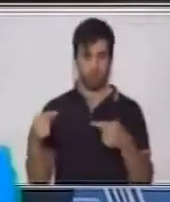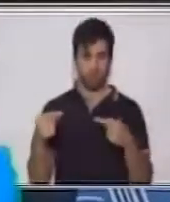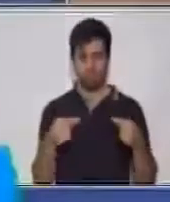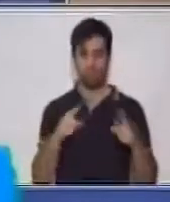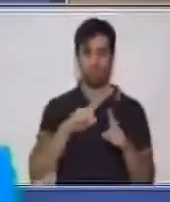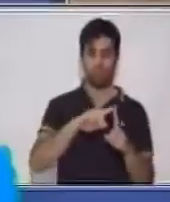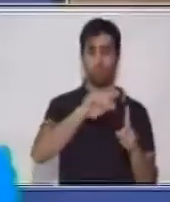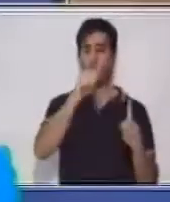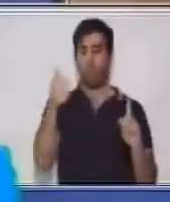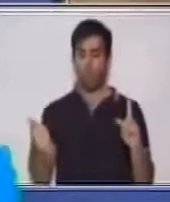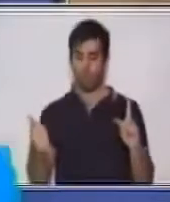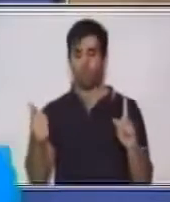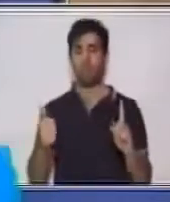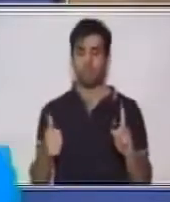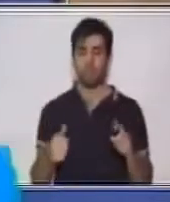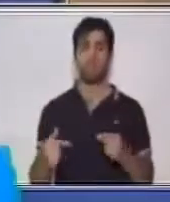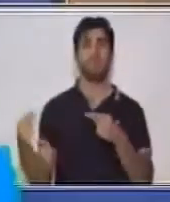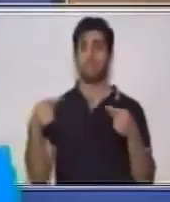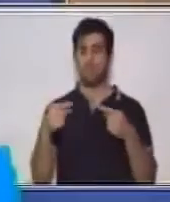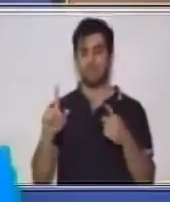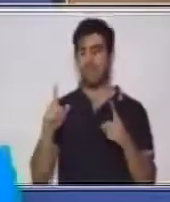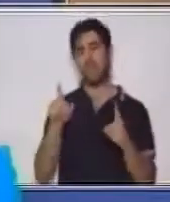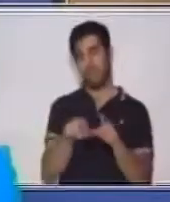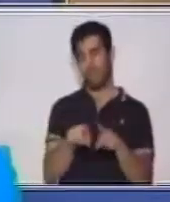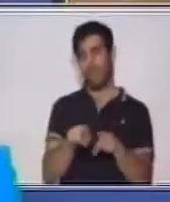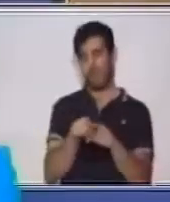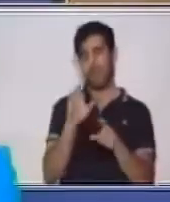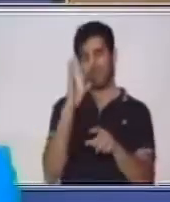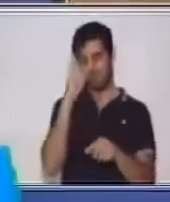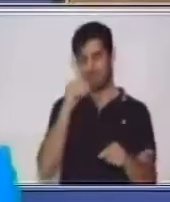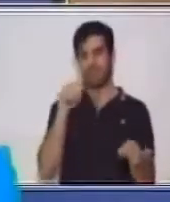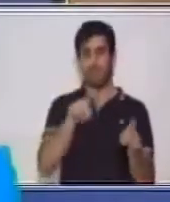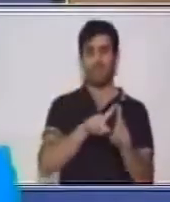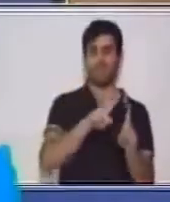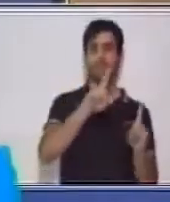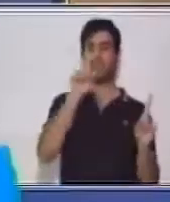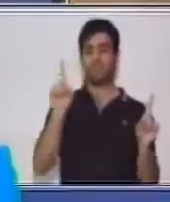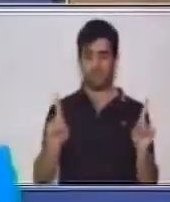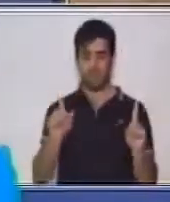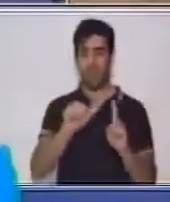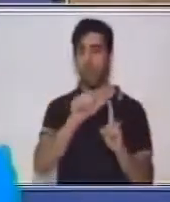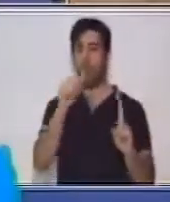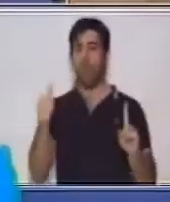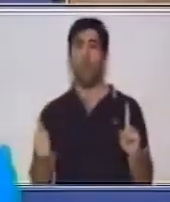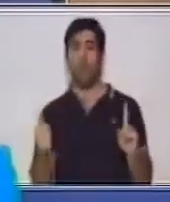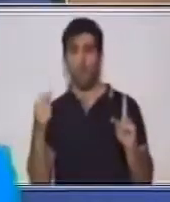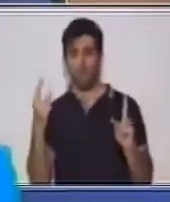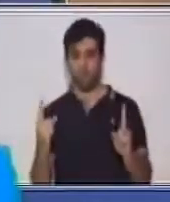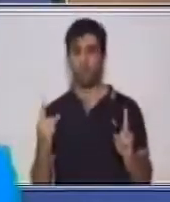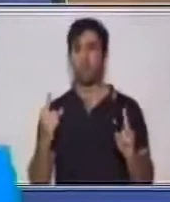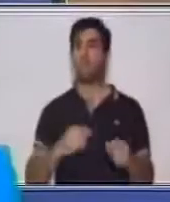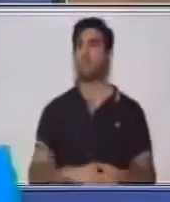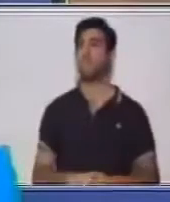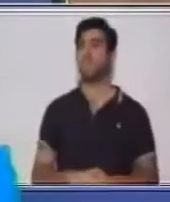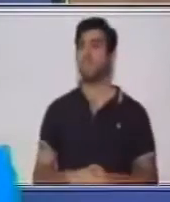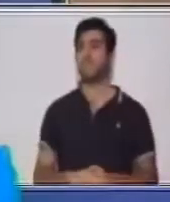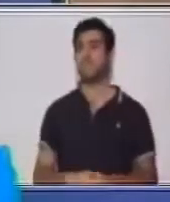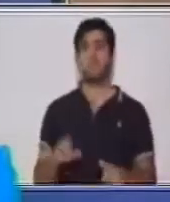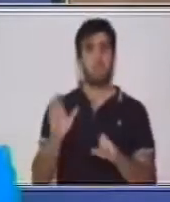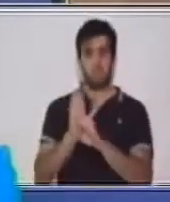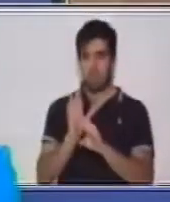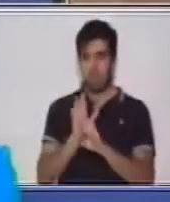Entonces, quiero que me ayuden ahí en casa, bien atentos, y vamos a ver cuál sería el contrario. Por ejemplo, a